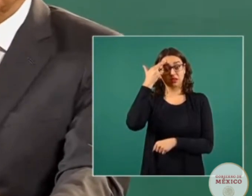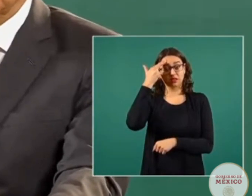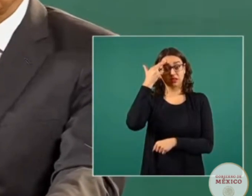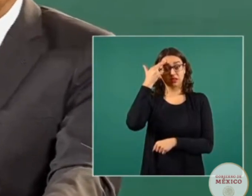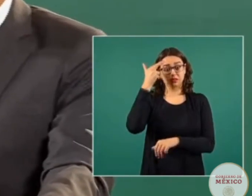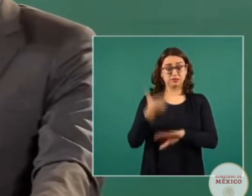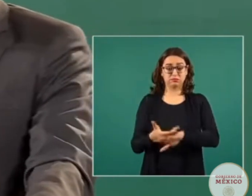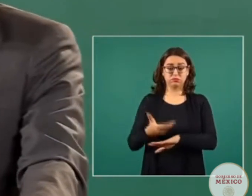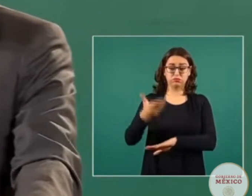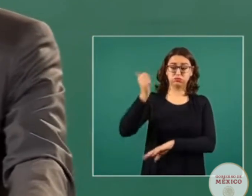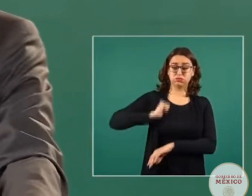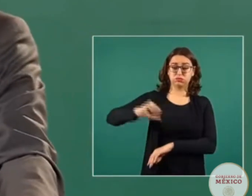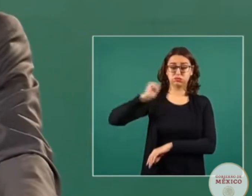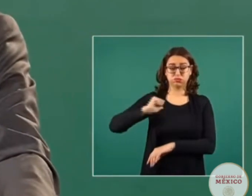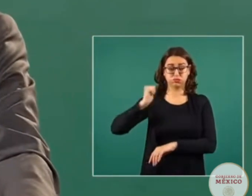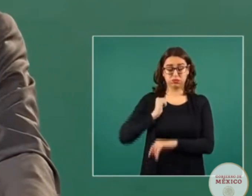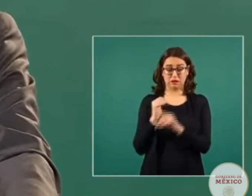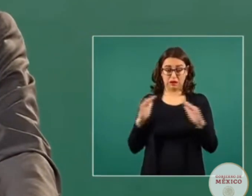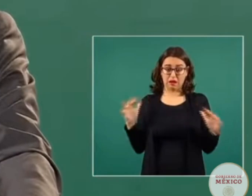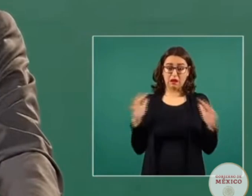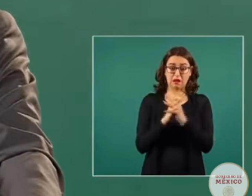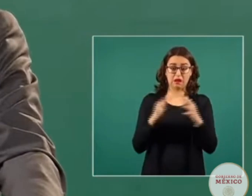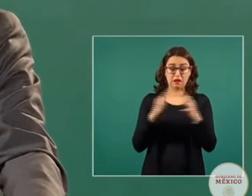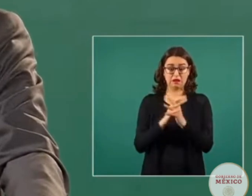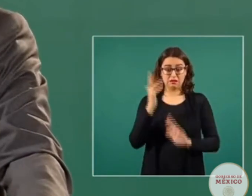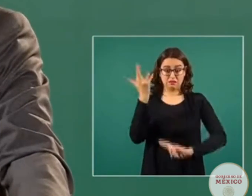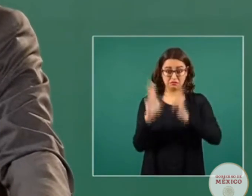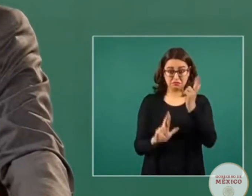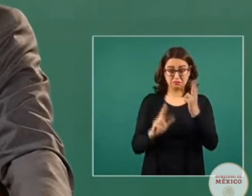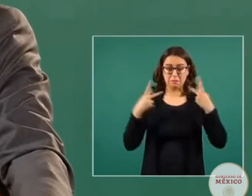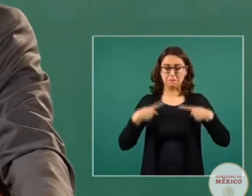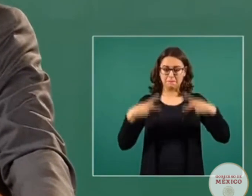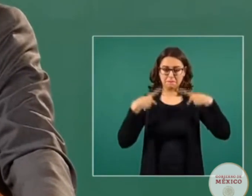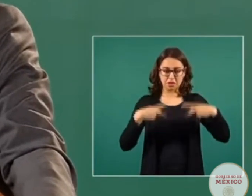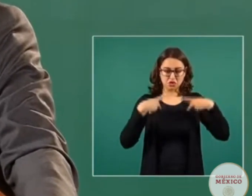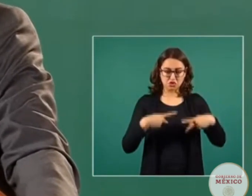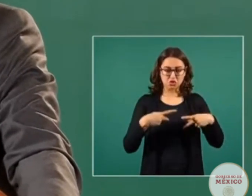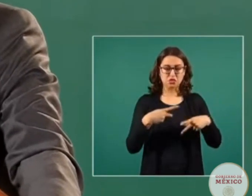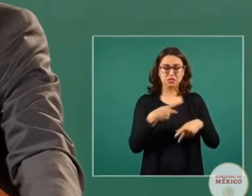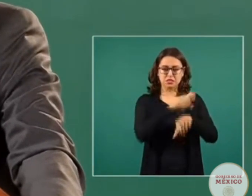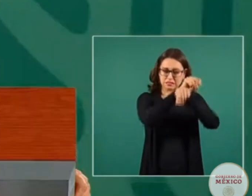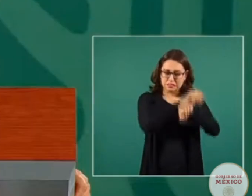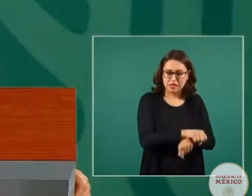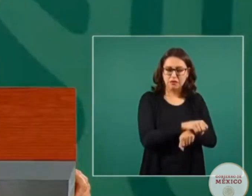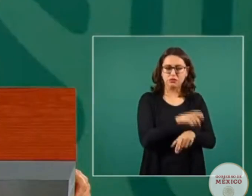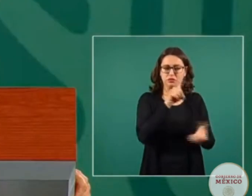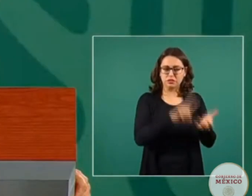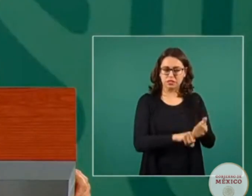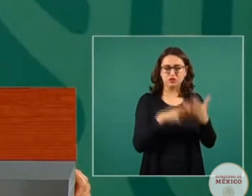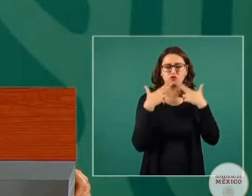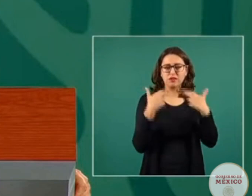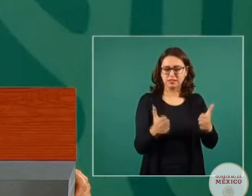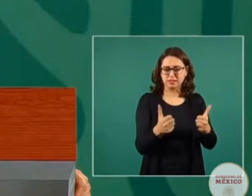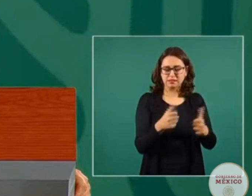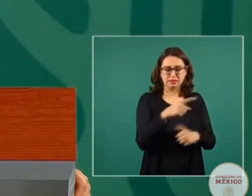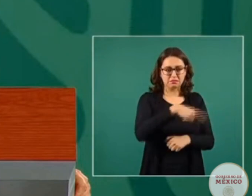y se liberó a los peones que estaban en las haciendas como